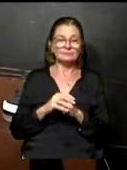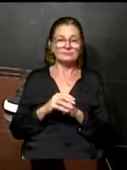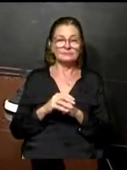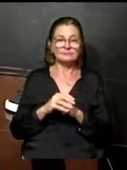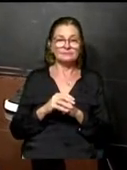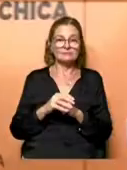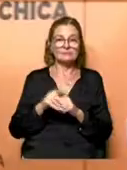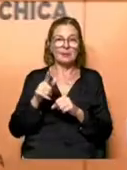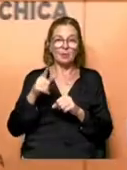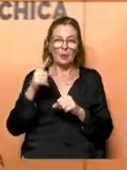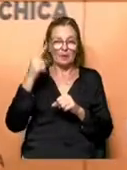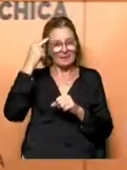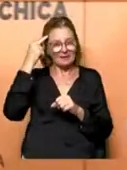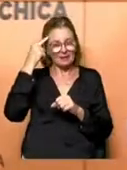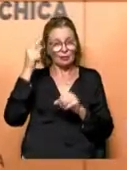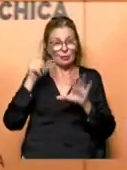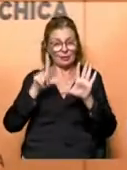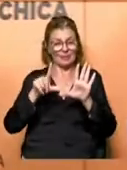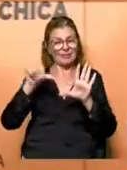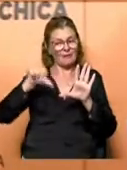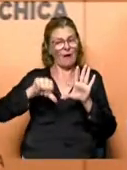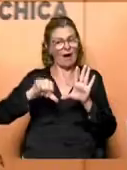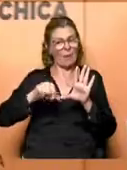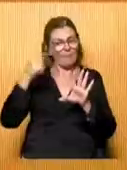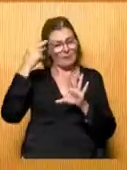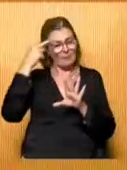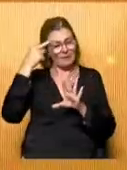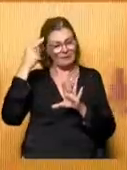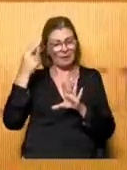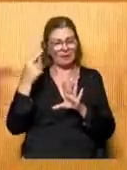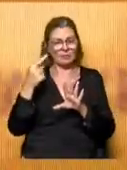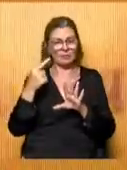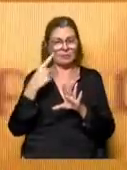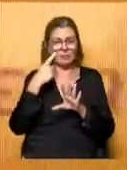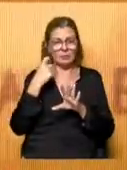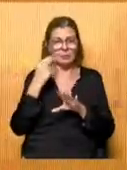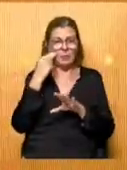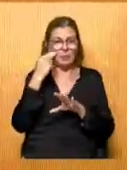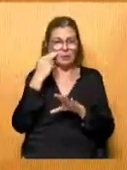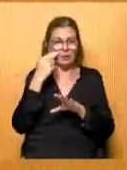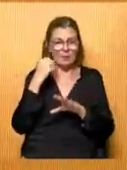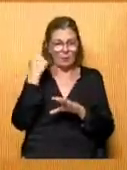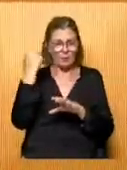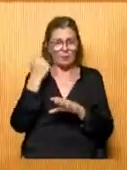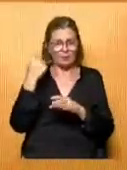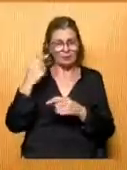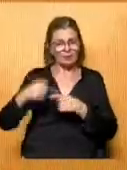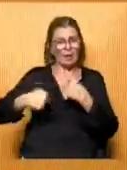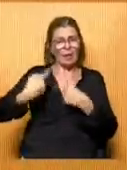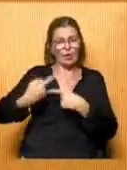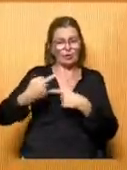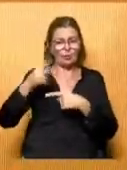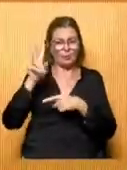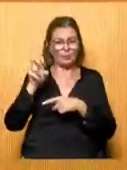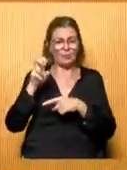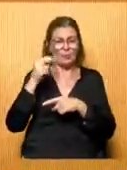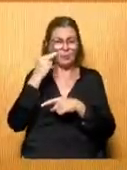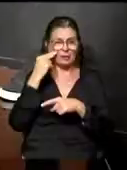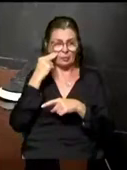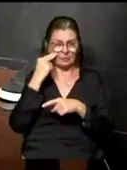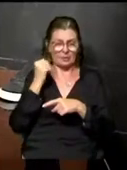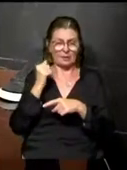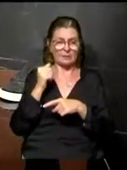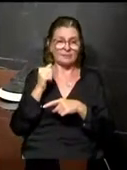la mañana, pero 7 es bajo realmente, sí. ¿Eh? Sí, teniendo en cuenta que es un problema madre de tantos otros problemas. Y si se